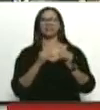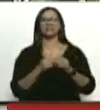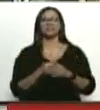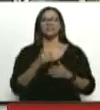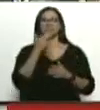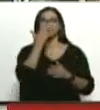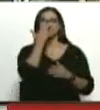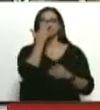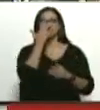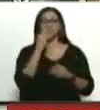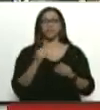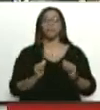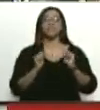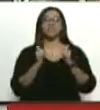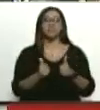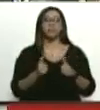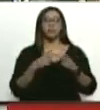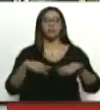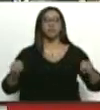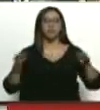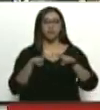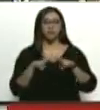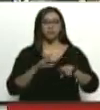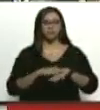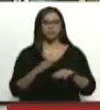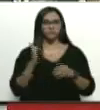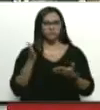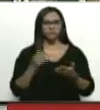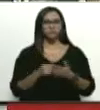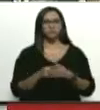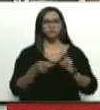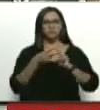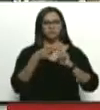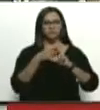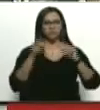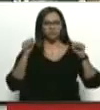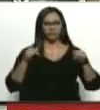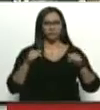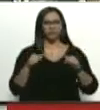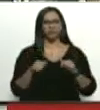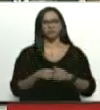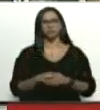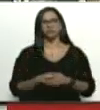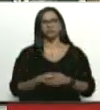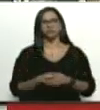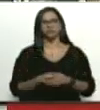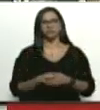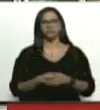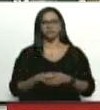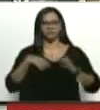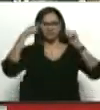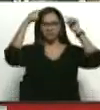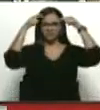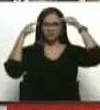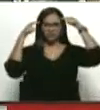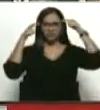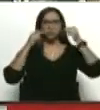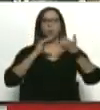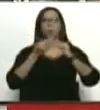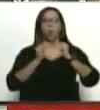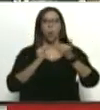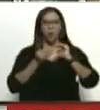de principios, de valores. Por eso la etiqueta de hoy es numeral chavismo